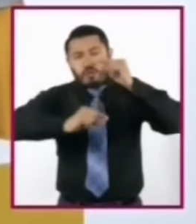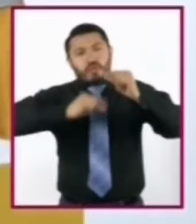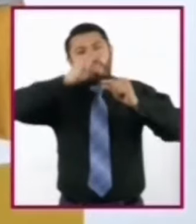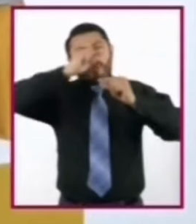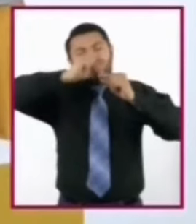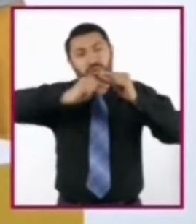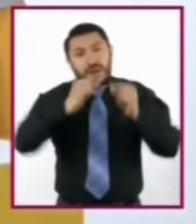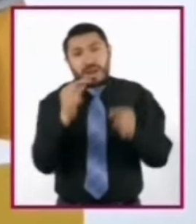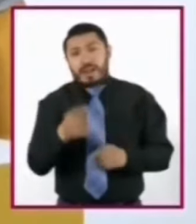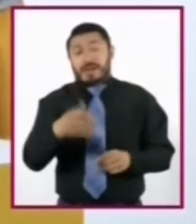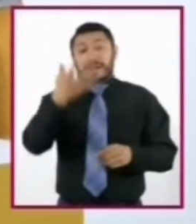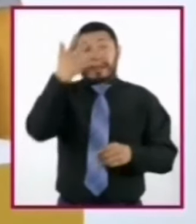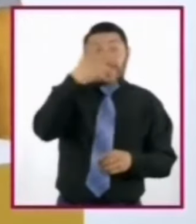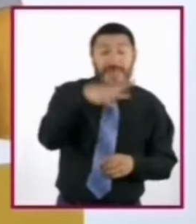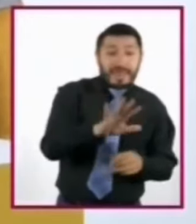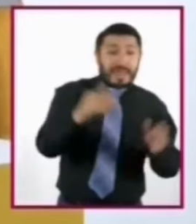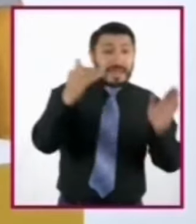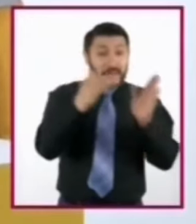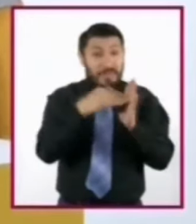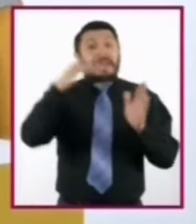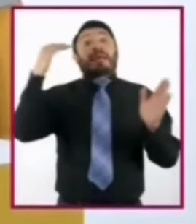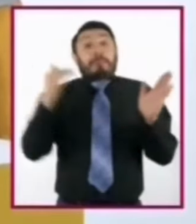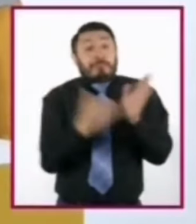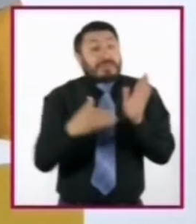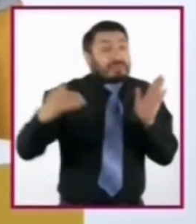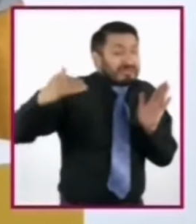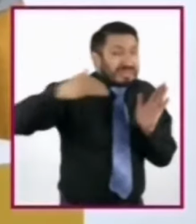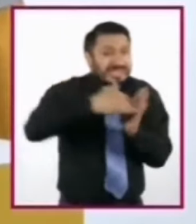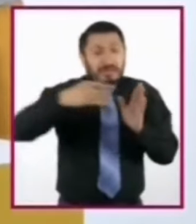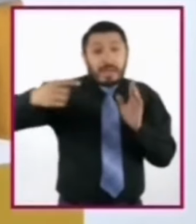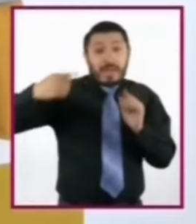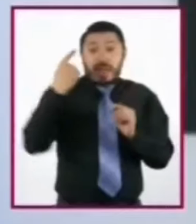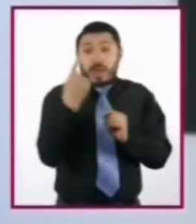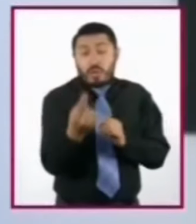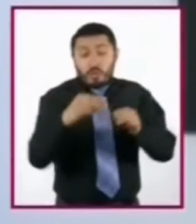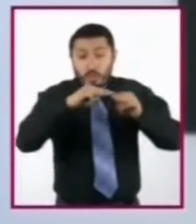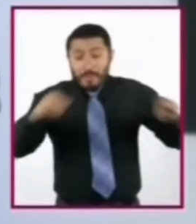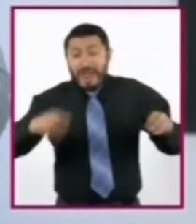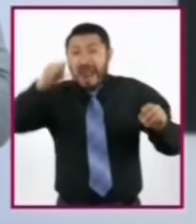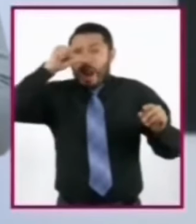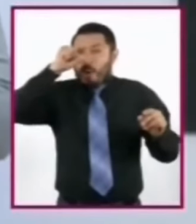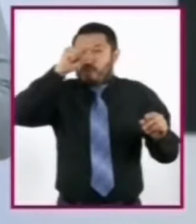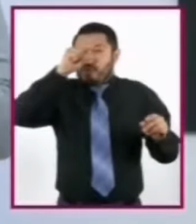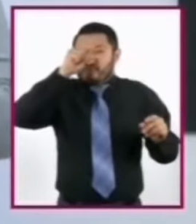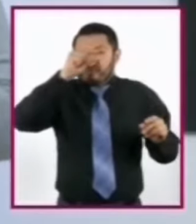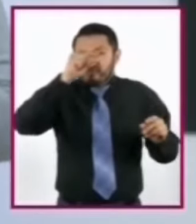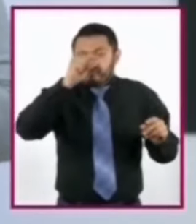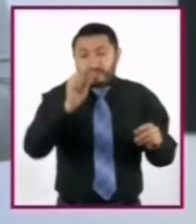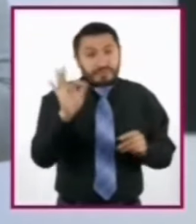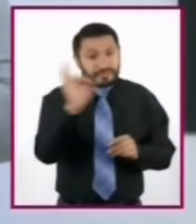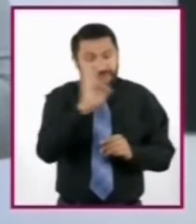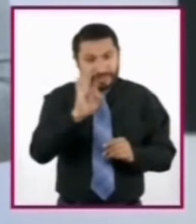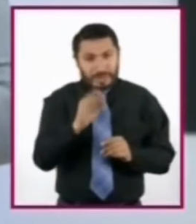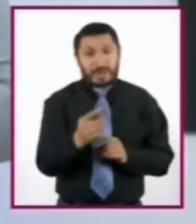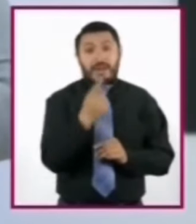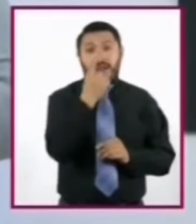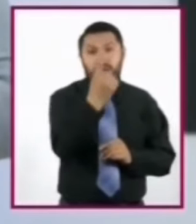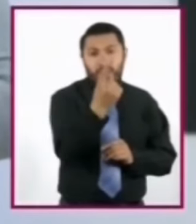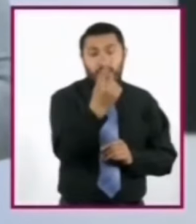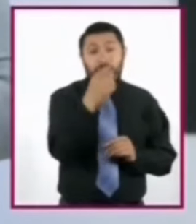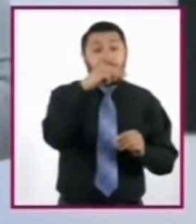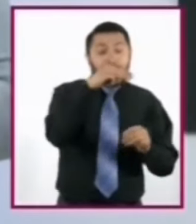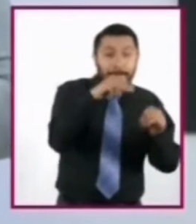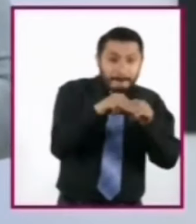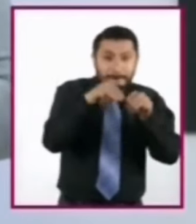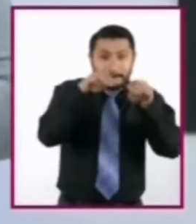decir, una 10.000 millonésima parte de un metro. Si dividiéramos un